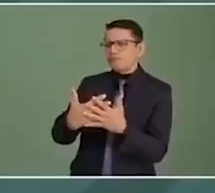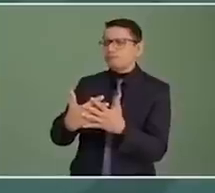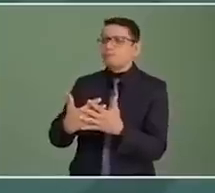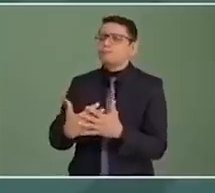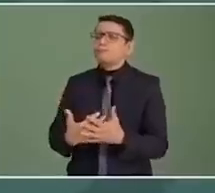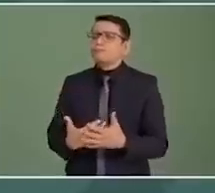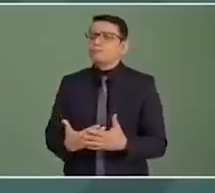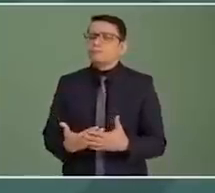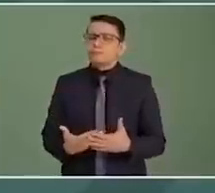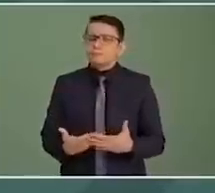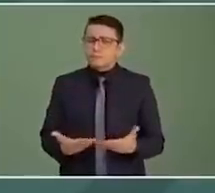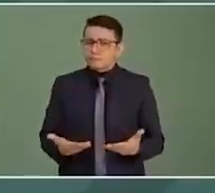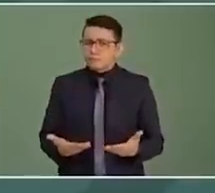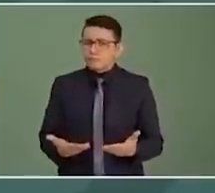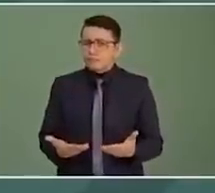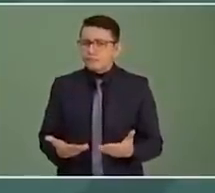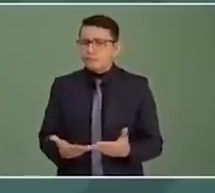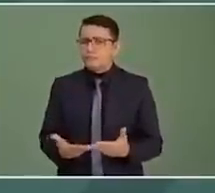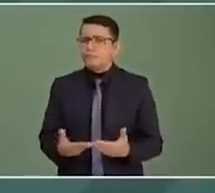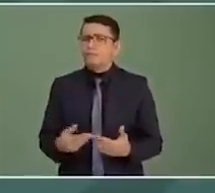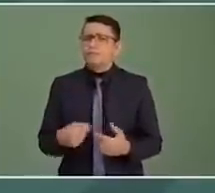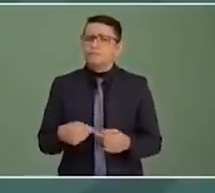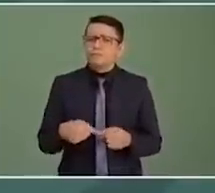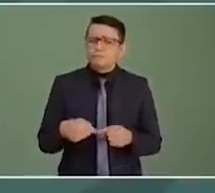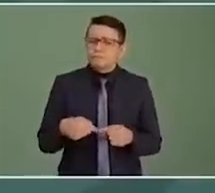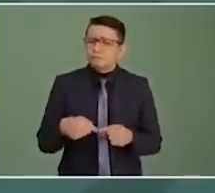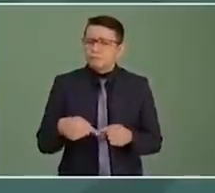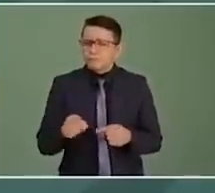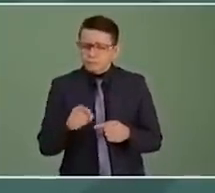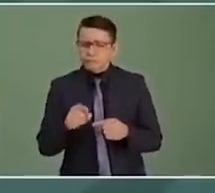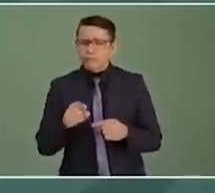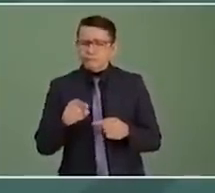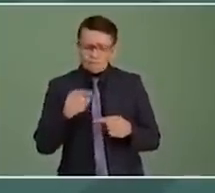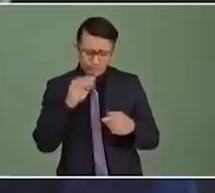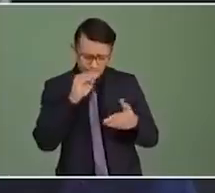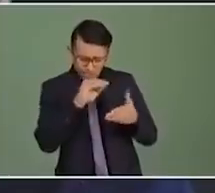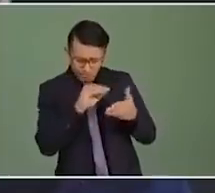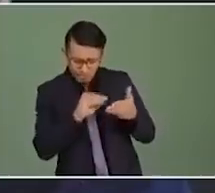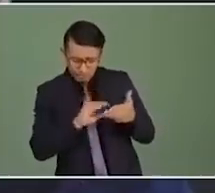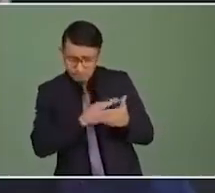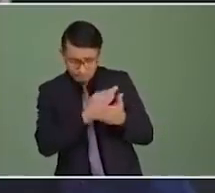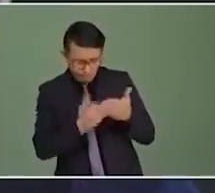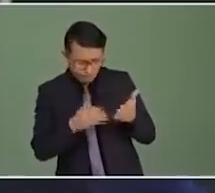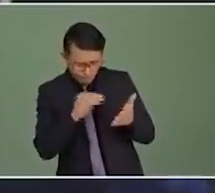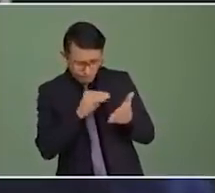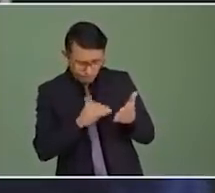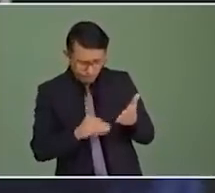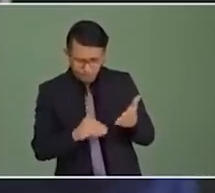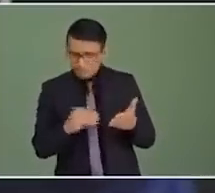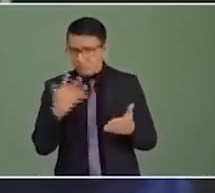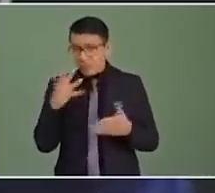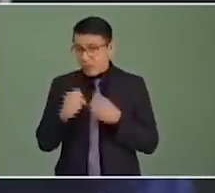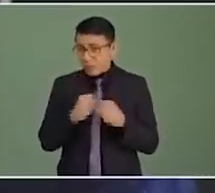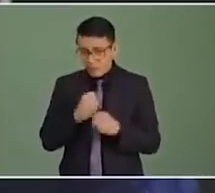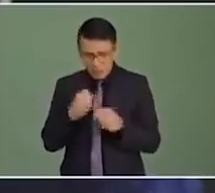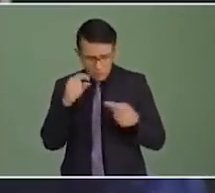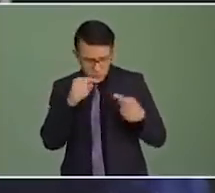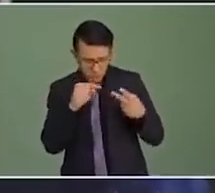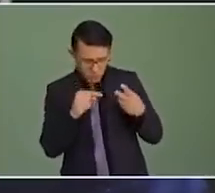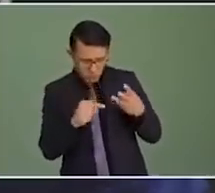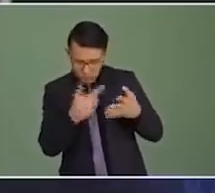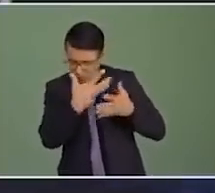más o menos y lo en las facturas tiene como 10 años